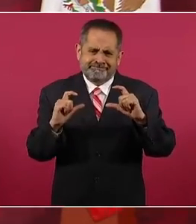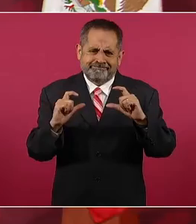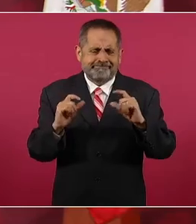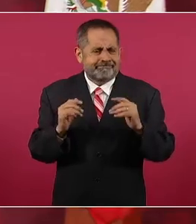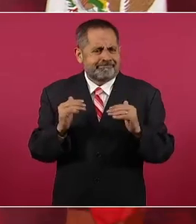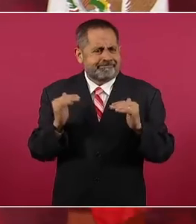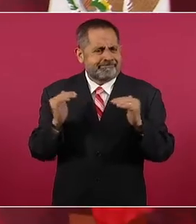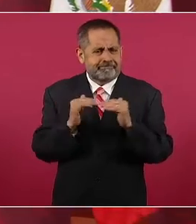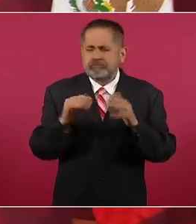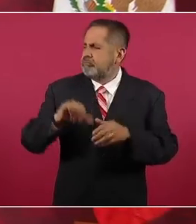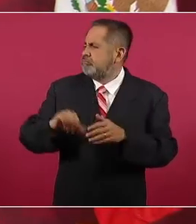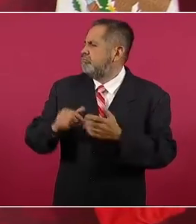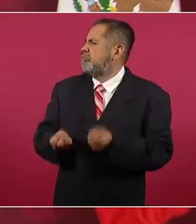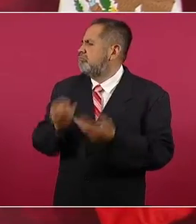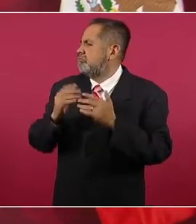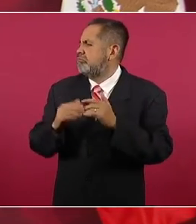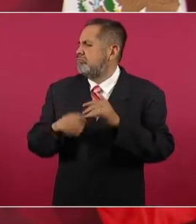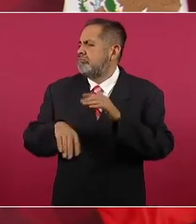A ver a cómo amaneció.